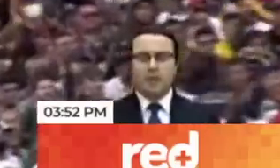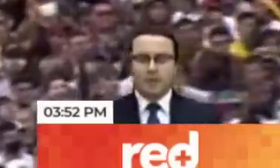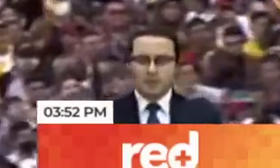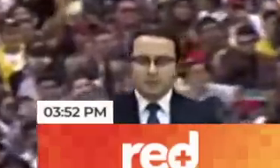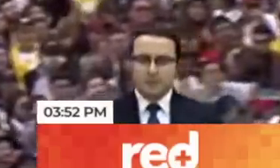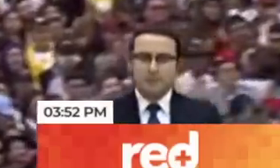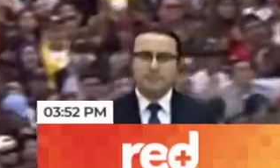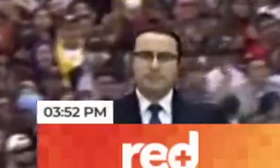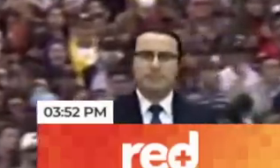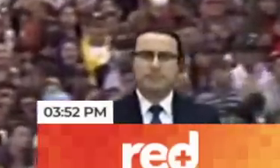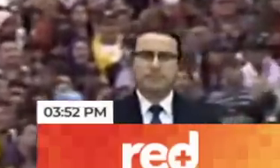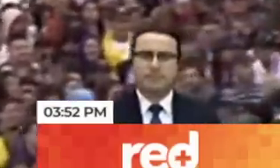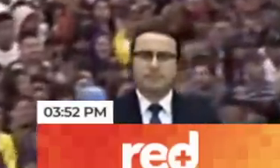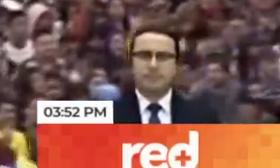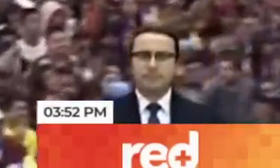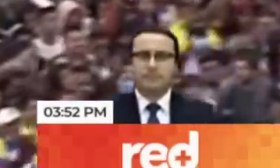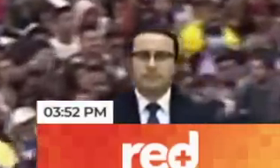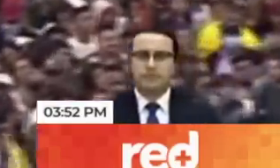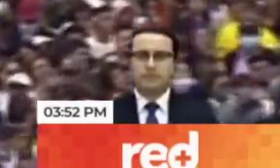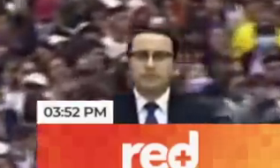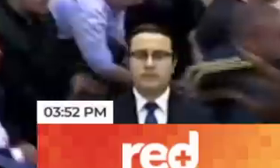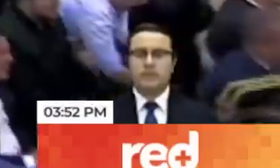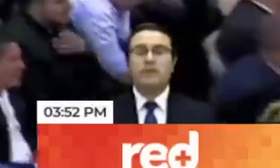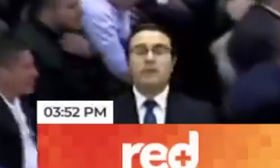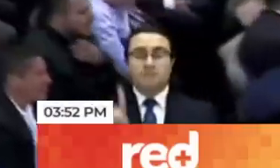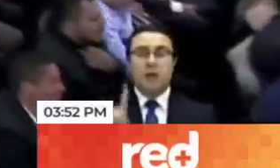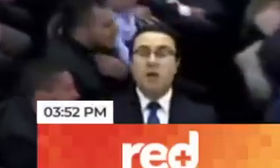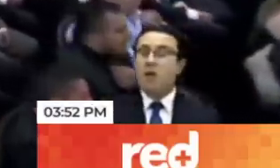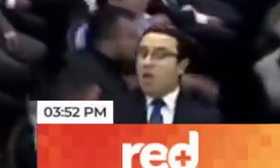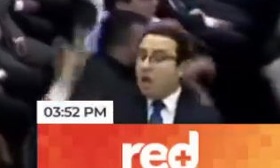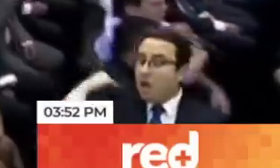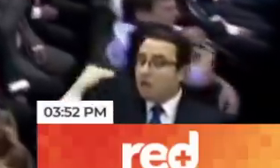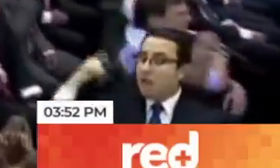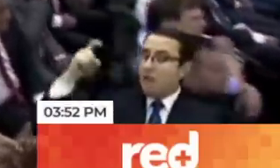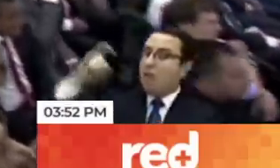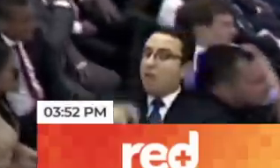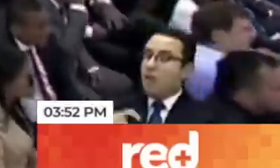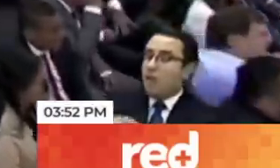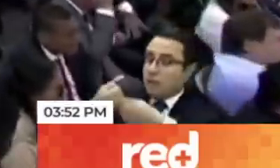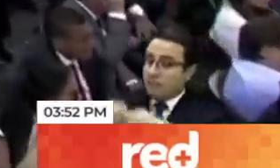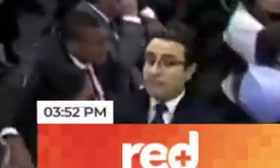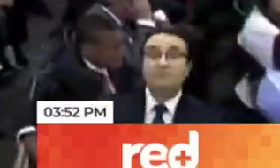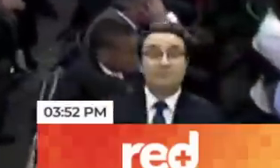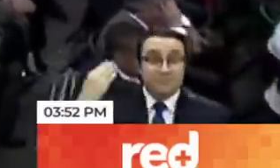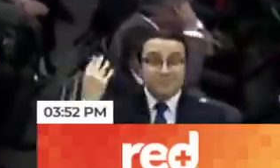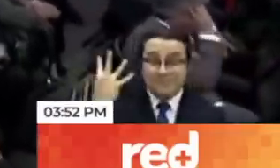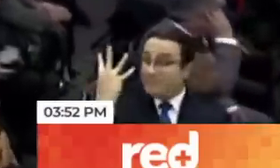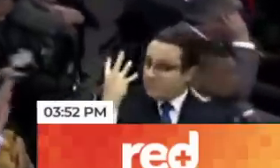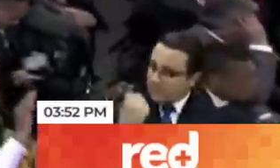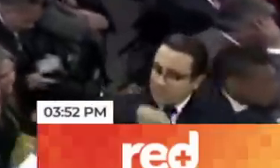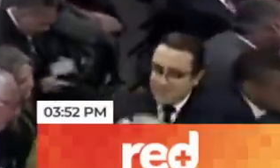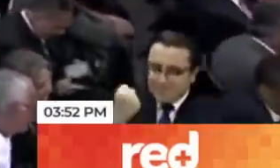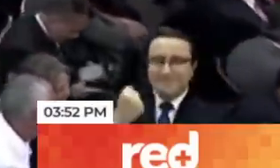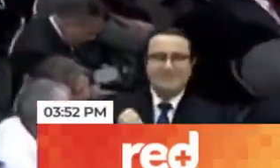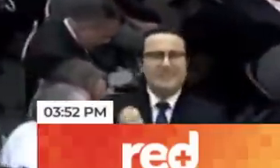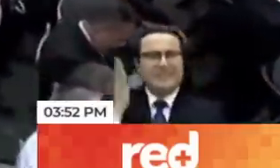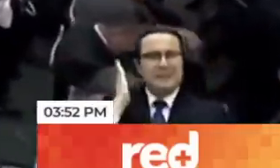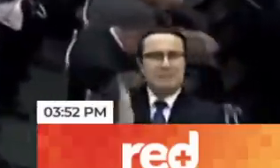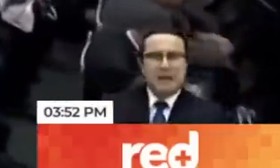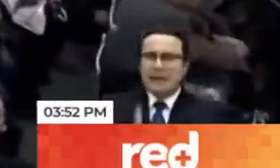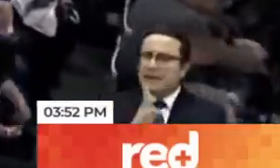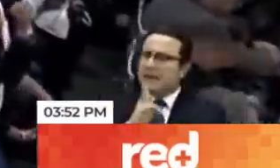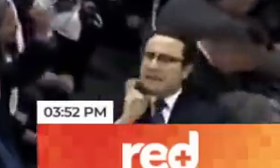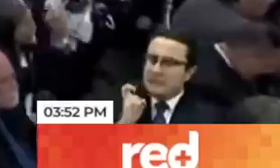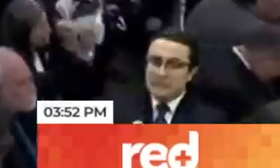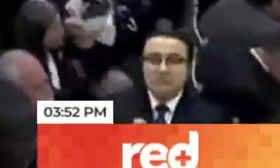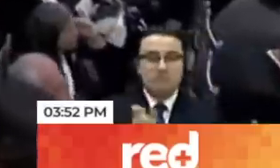Pero también venimos a recuperar lo perdido. Hace 4 años, a pesar de las dificultades, teníamos una tasa